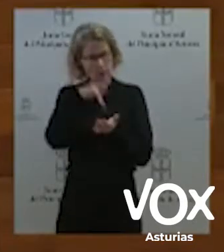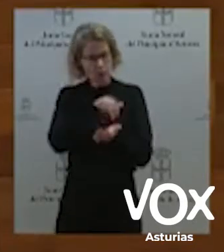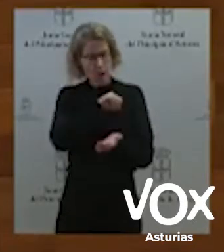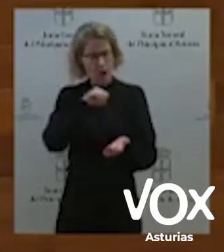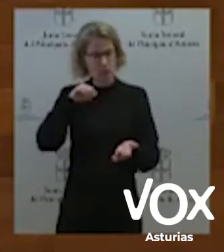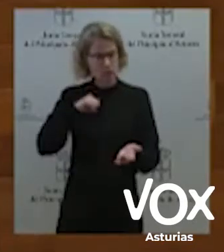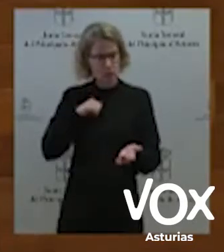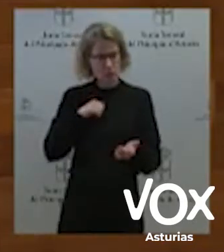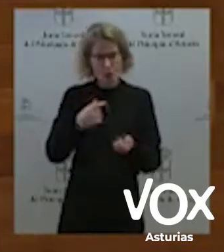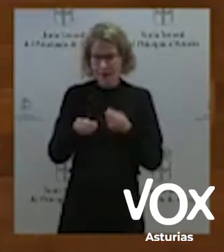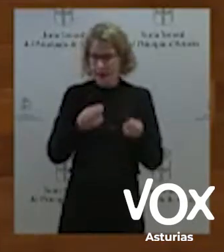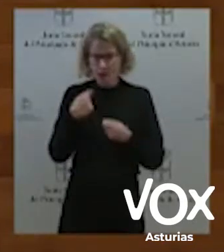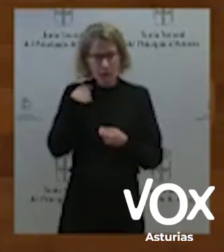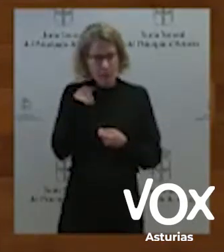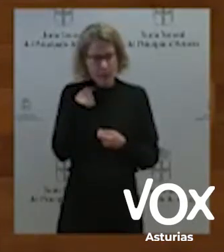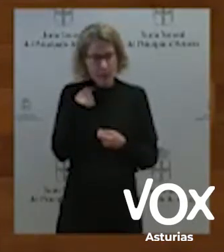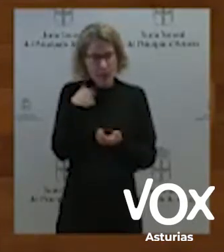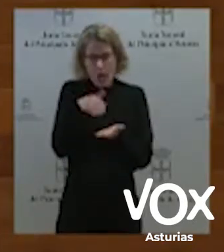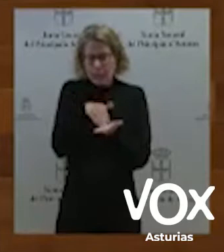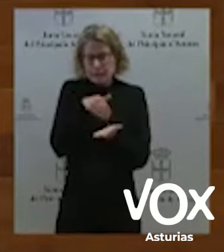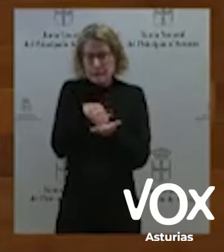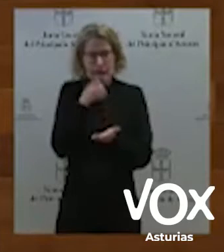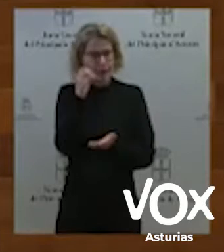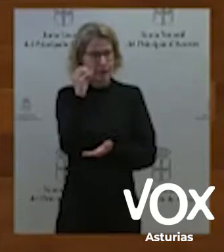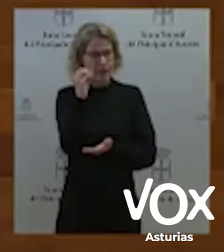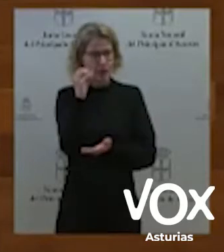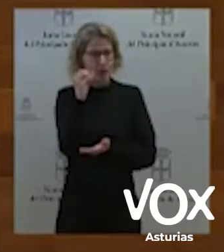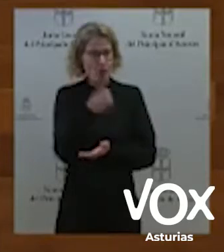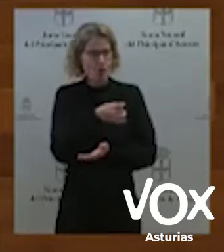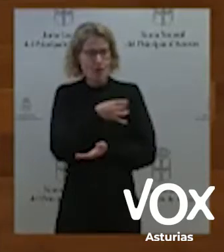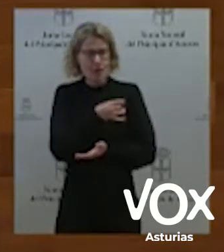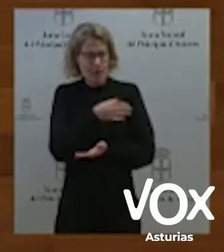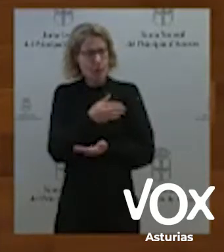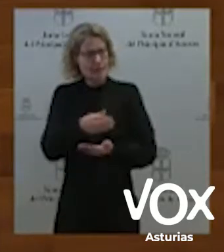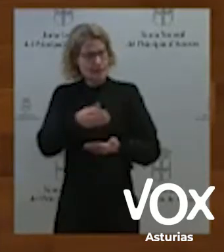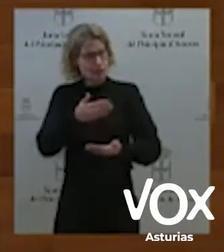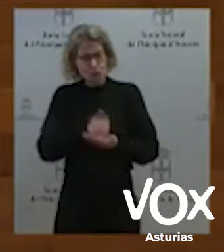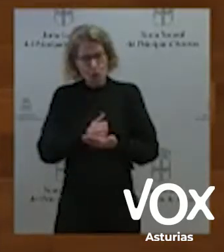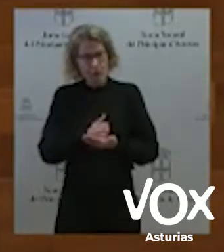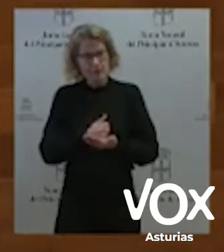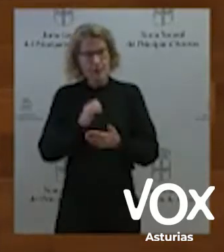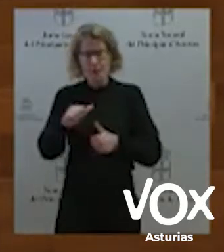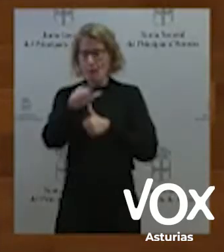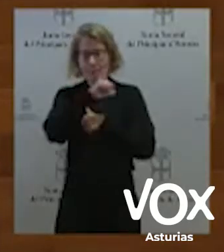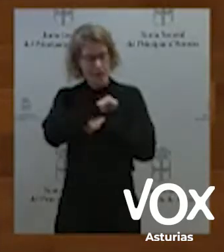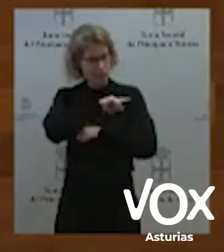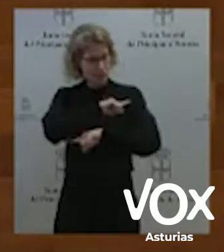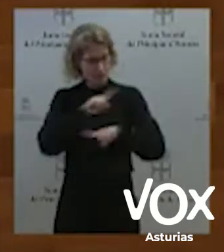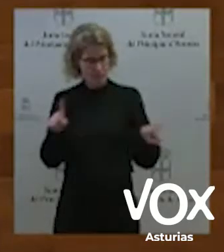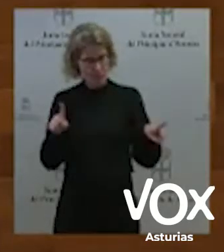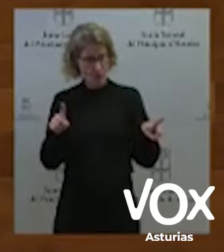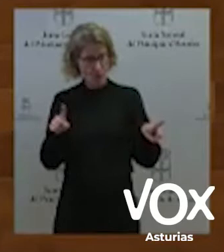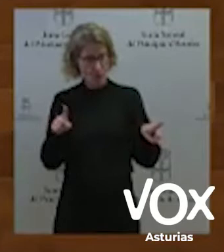deudas y ni tan siquiera cobra el paro? El equilibrio en el mercado laboral es difícil y hay que